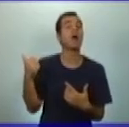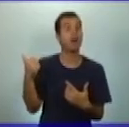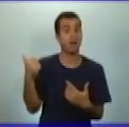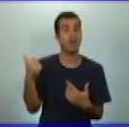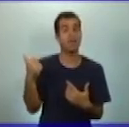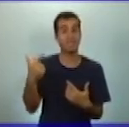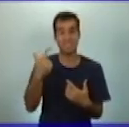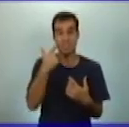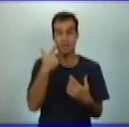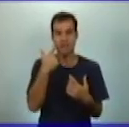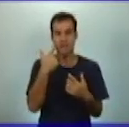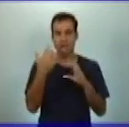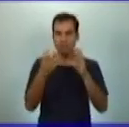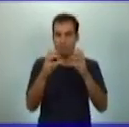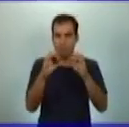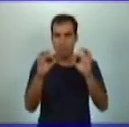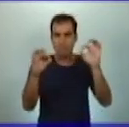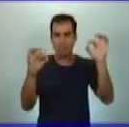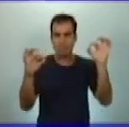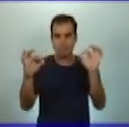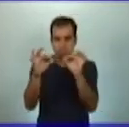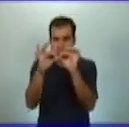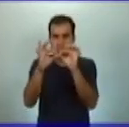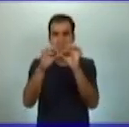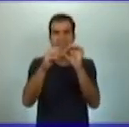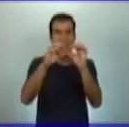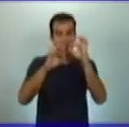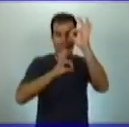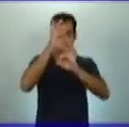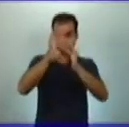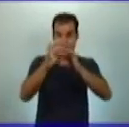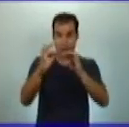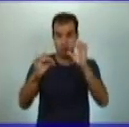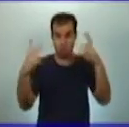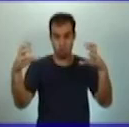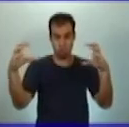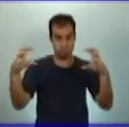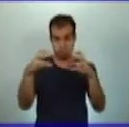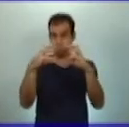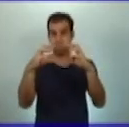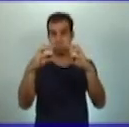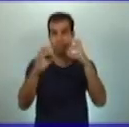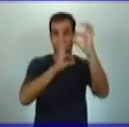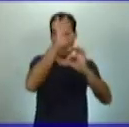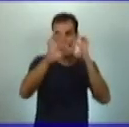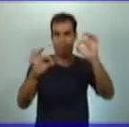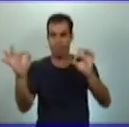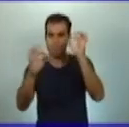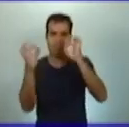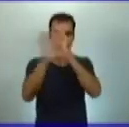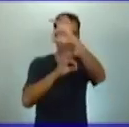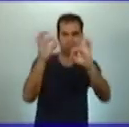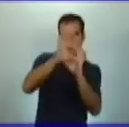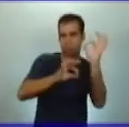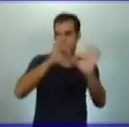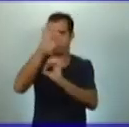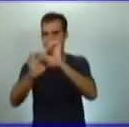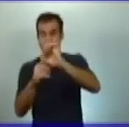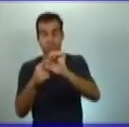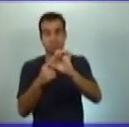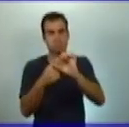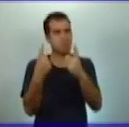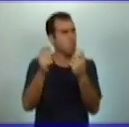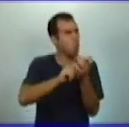enlace que se forma por compartimiento de electrones entre dos átomos. Y no es necesario que lo copien, aparece en el epígrafe